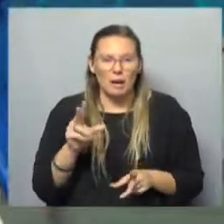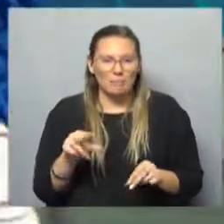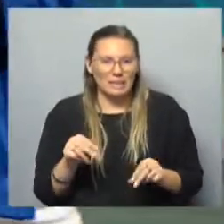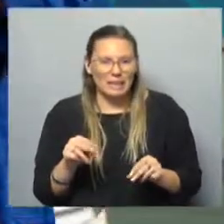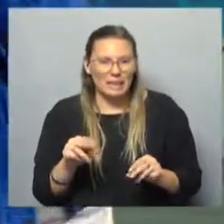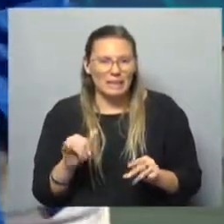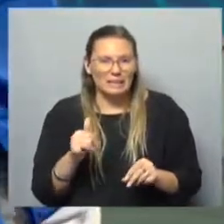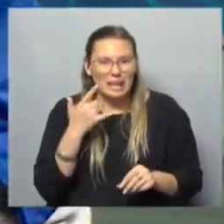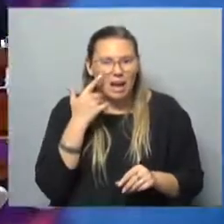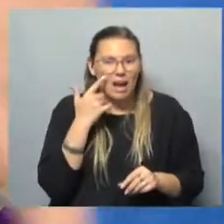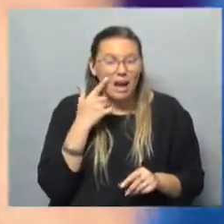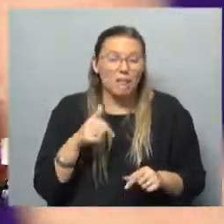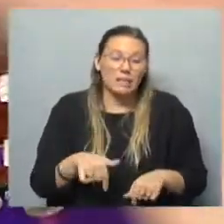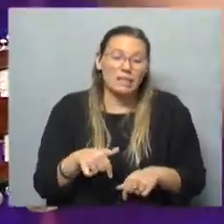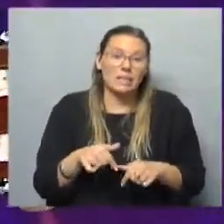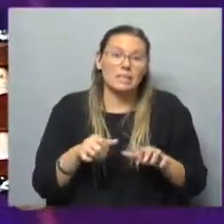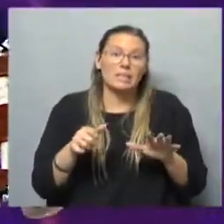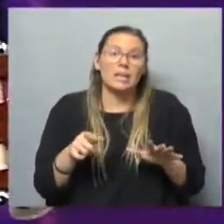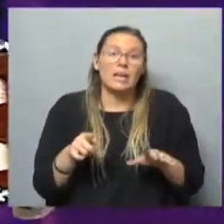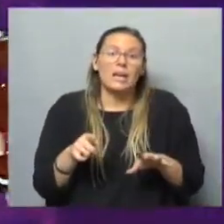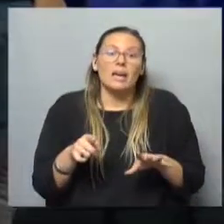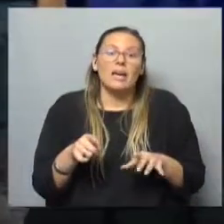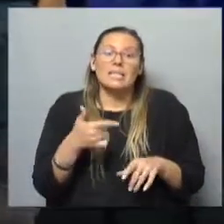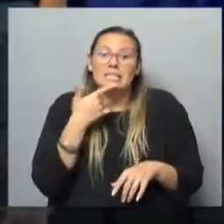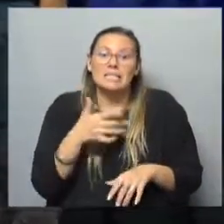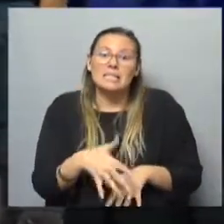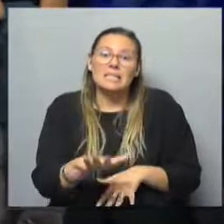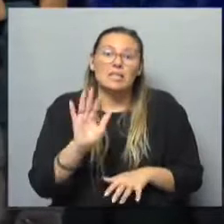Siempre me sorprende. ¿Sí? Claro. A ver qué te espera que sea, siempre, a ver qué anécdota.